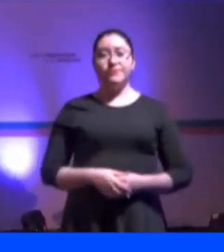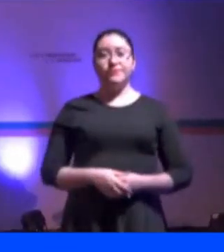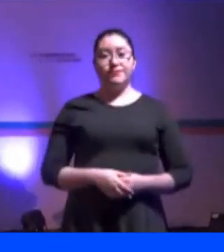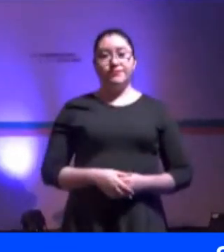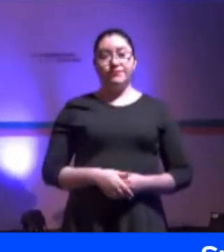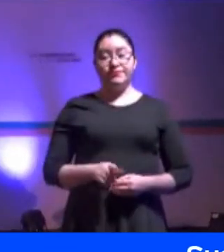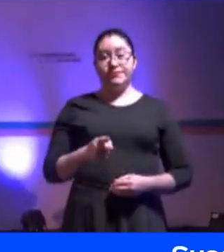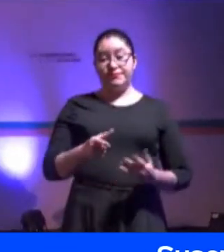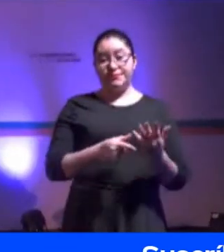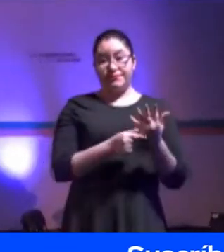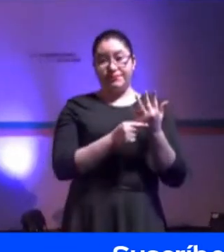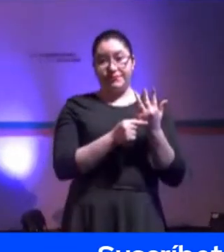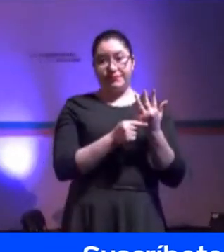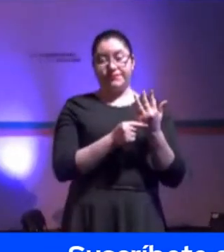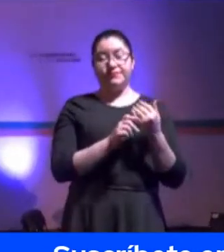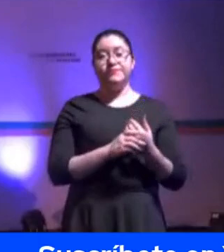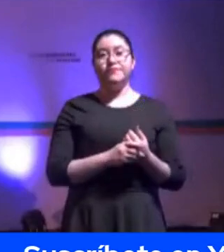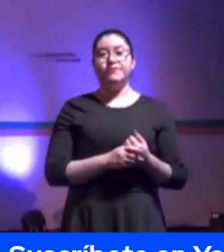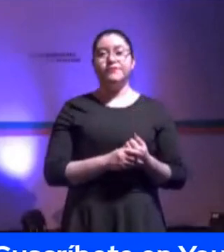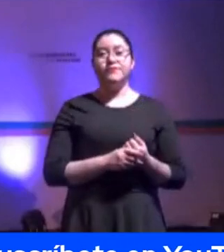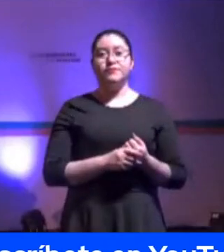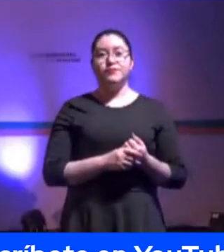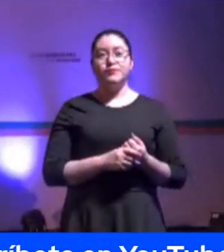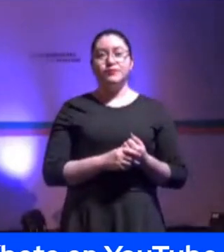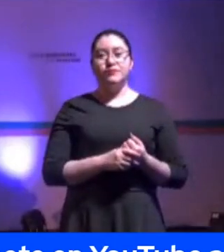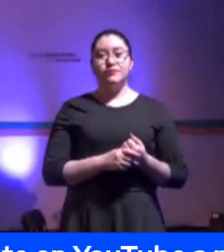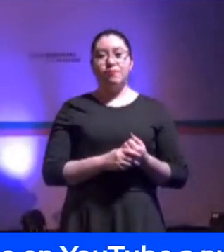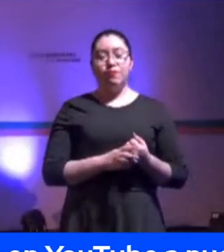Y citó a la referencia,